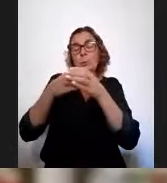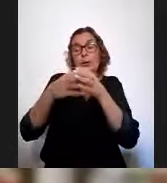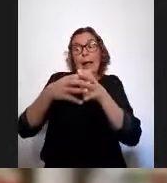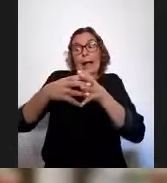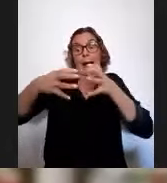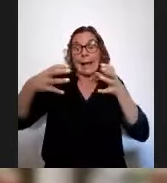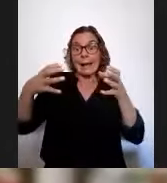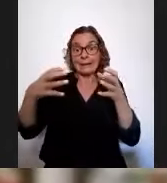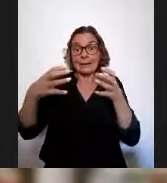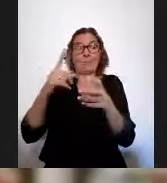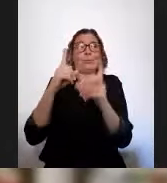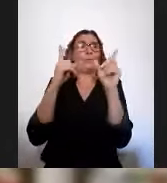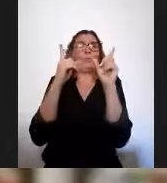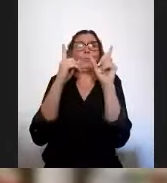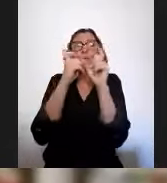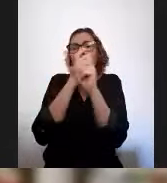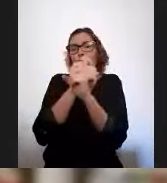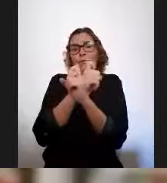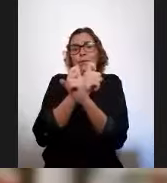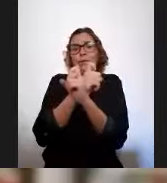Es muy difícil